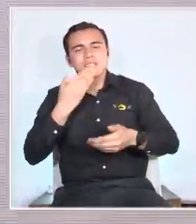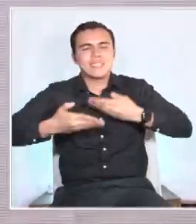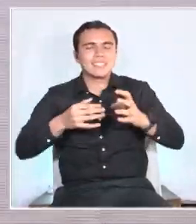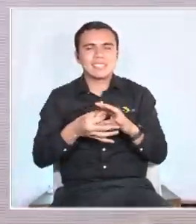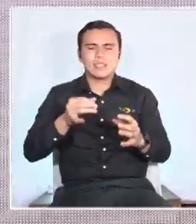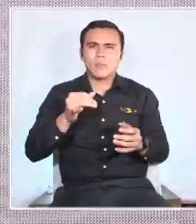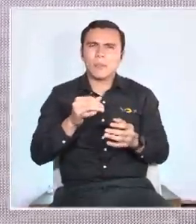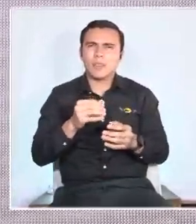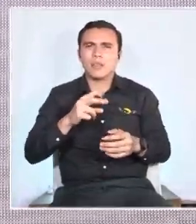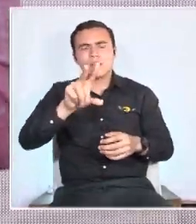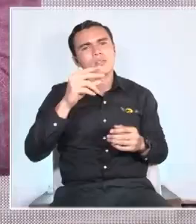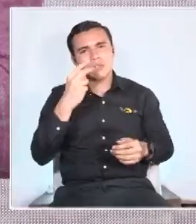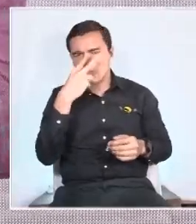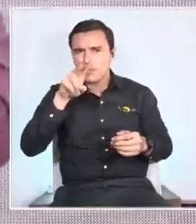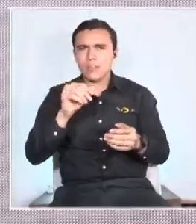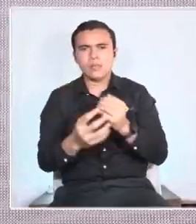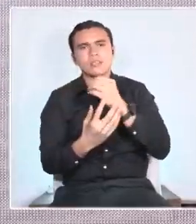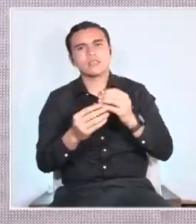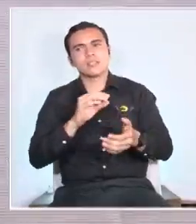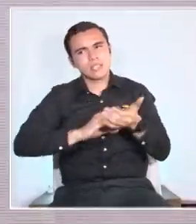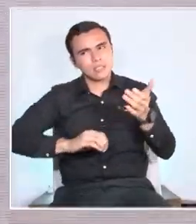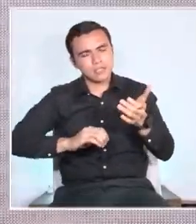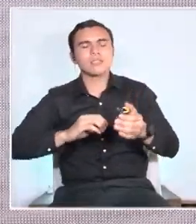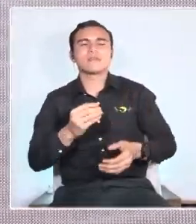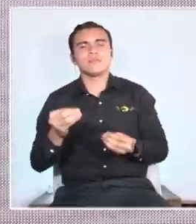ya no verás la escasez más en tu vida.